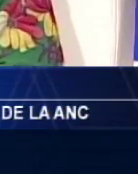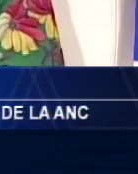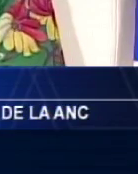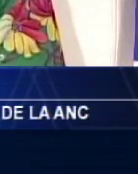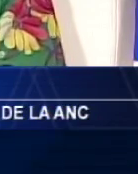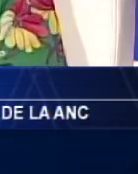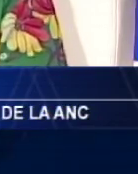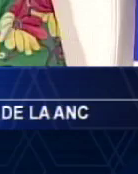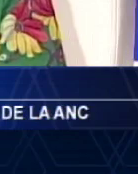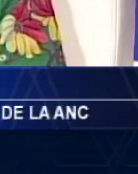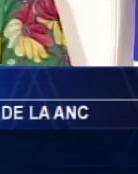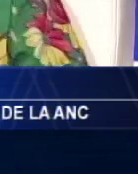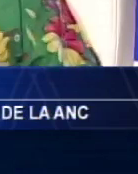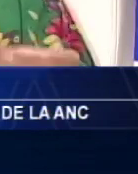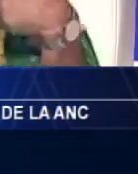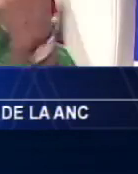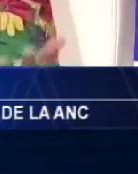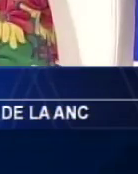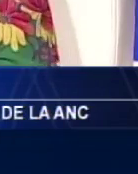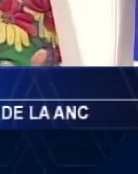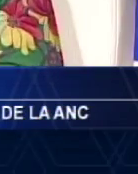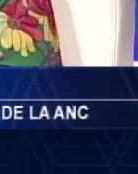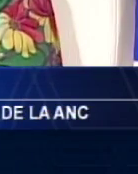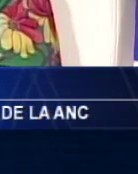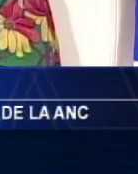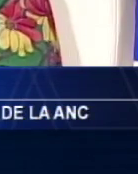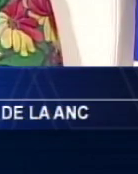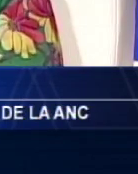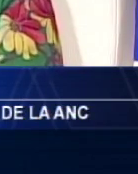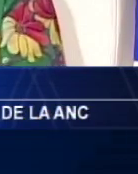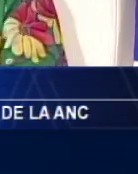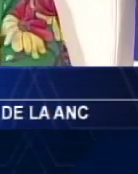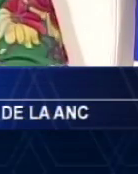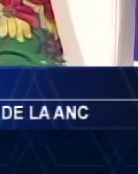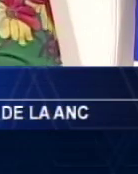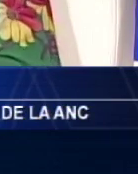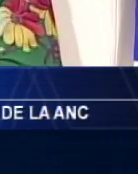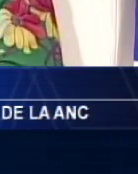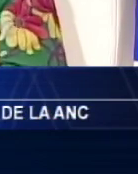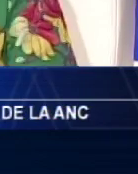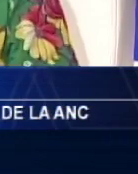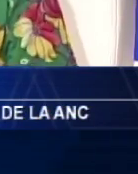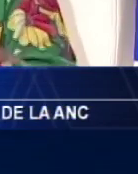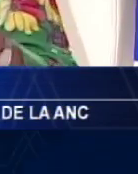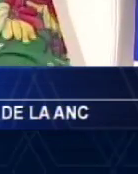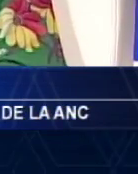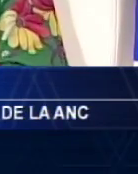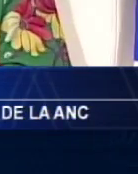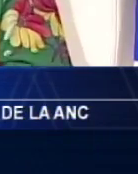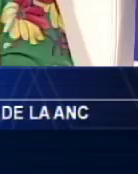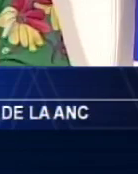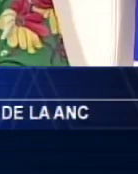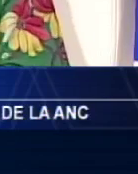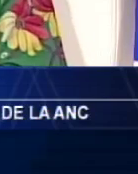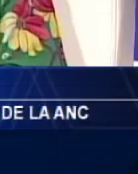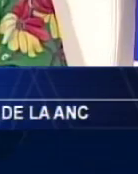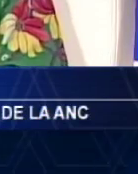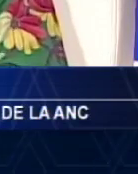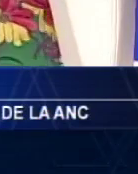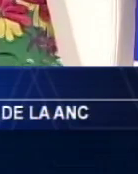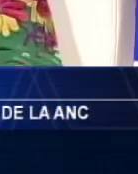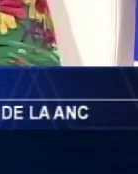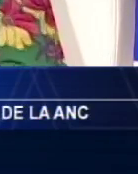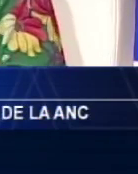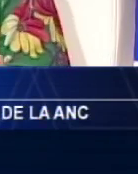conscientes como estamos de esas causas, hemos asumido un desafío. Y el presidente Nicolás Maduro, el candidato del Frente Amplio